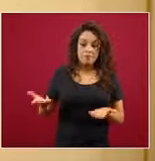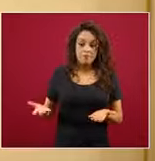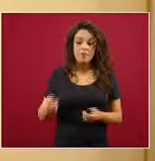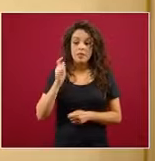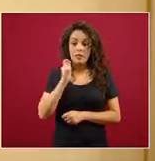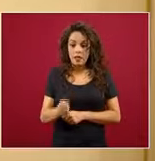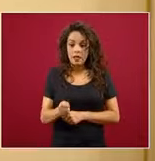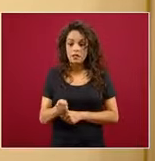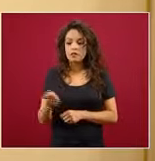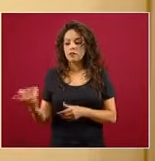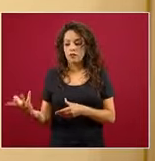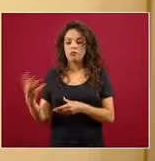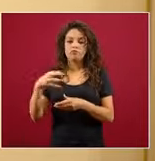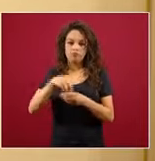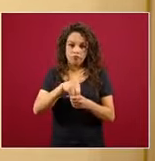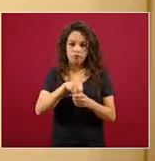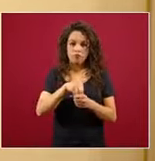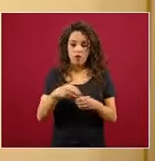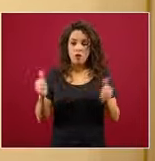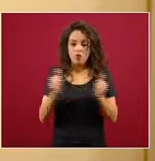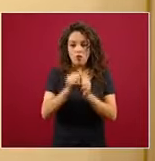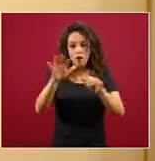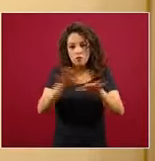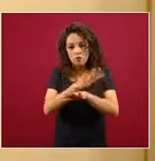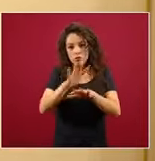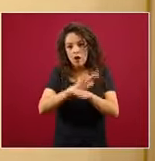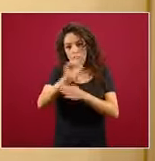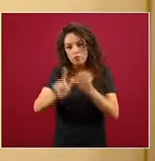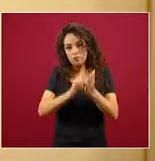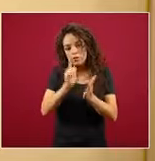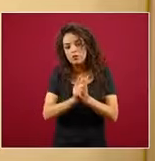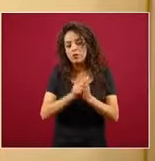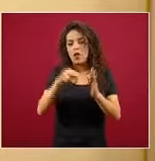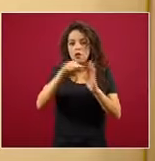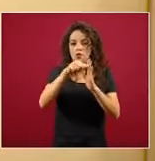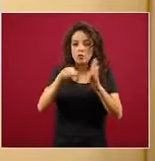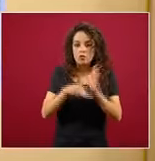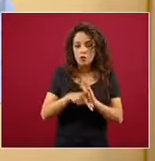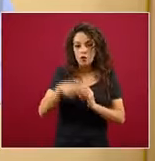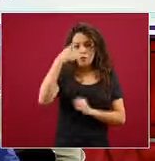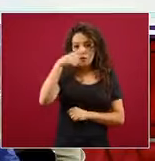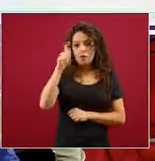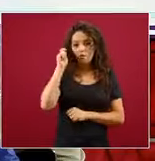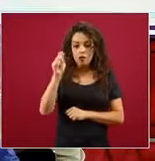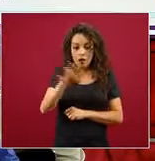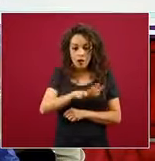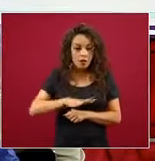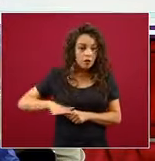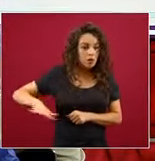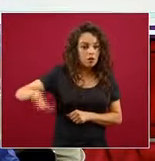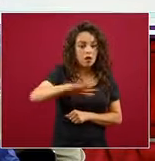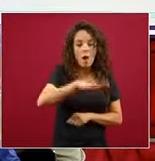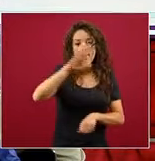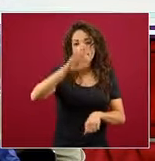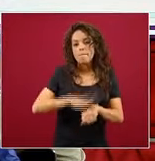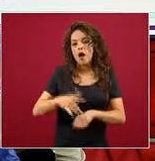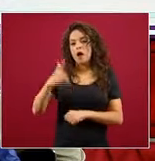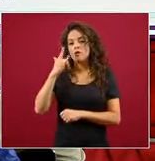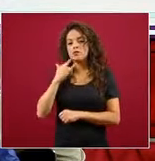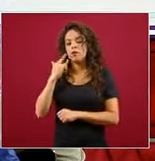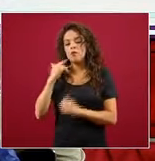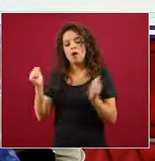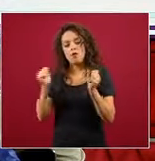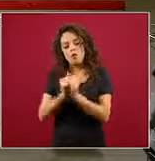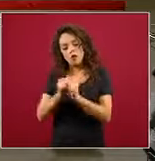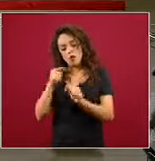cambios normativos y legislativos que permitan que los entornos cada vez sean más amigables hacia el adulto mayor, incluido un componente